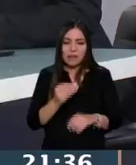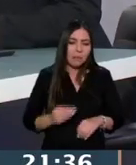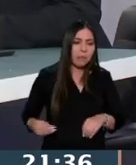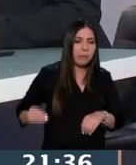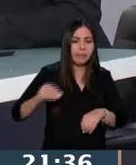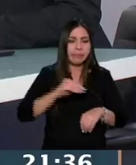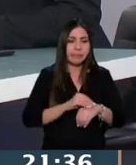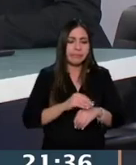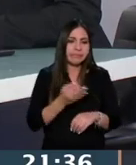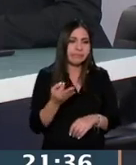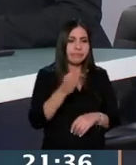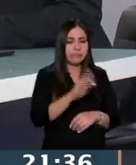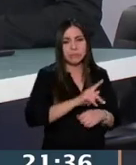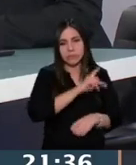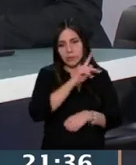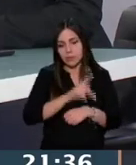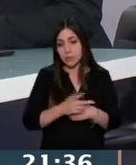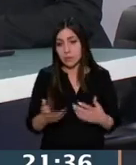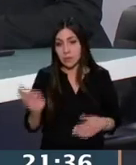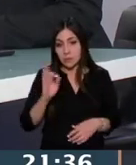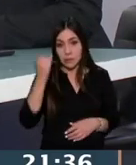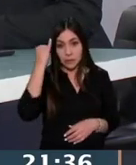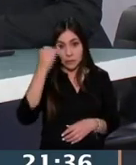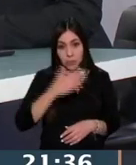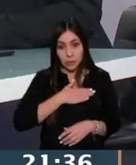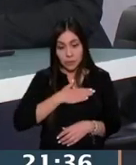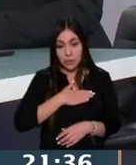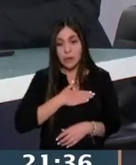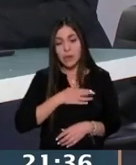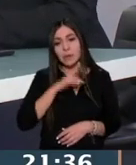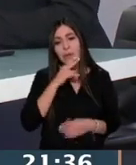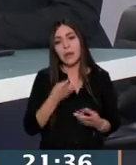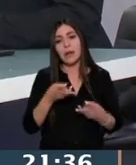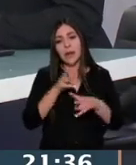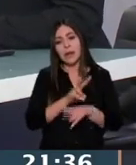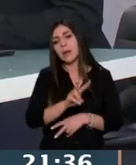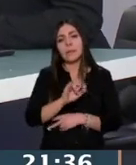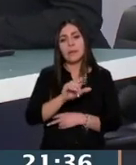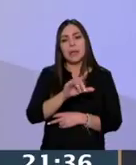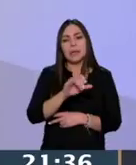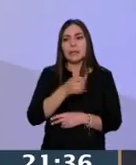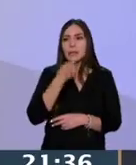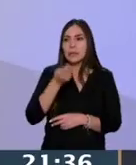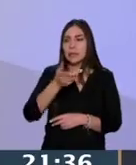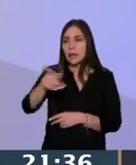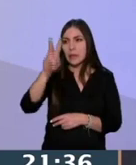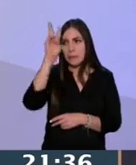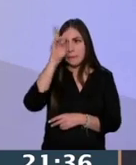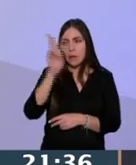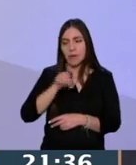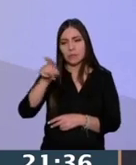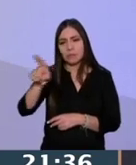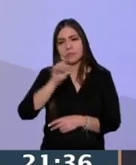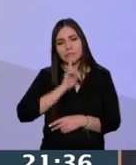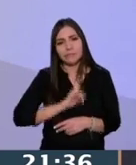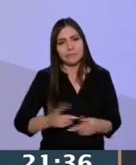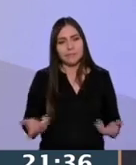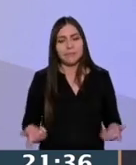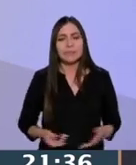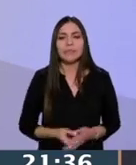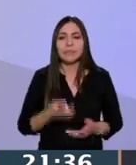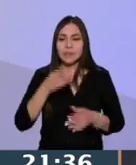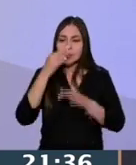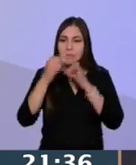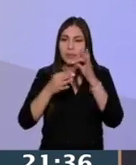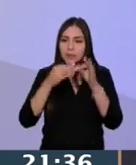ejemplo de Vilchis, le estaría la mención honorífica. ¡Qué bárbaro! Bueno, pues ahí lo tiene, la información del día de